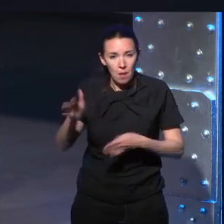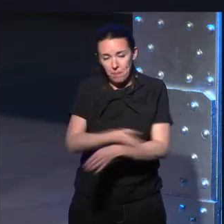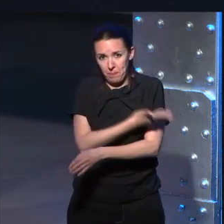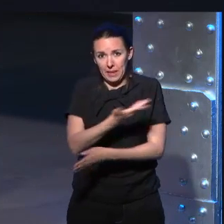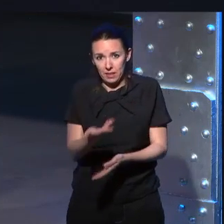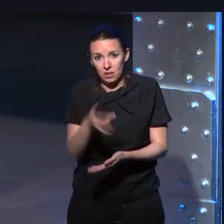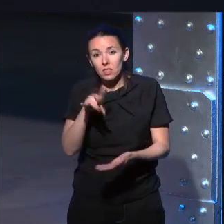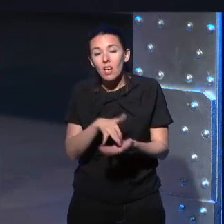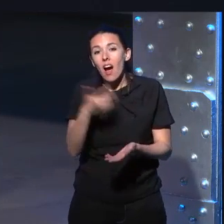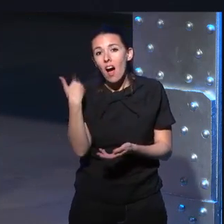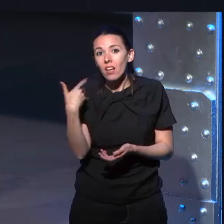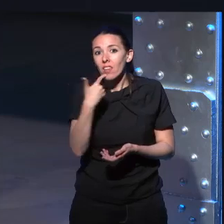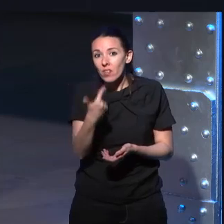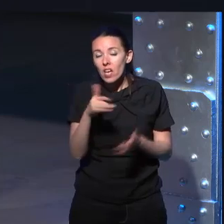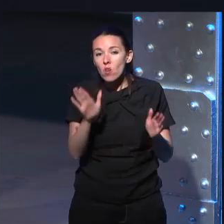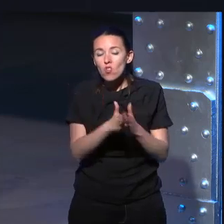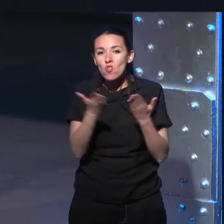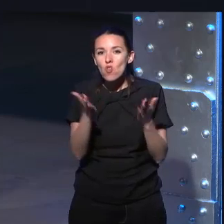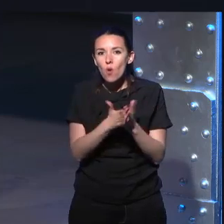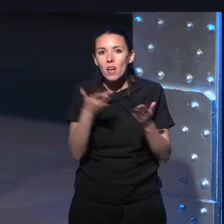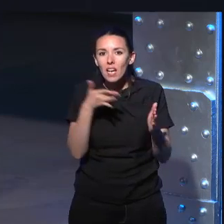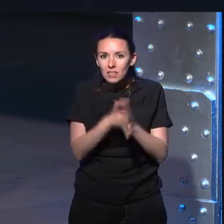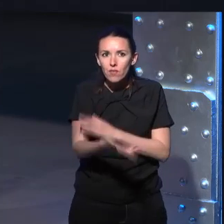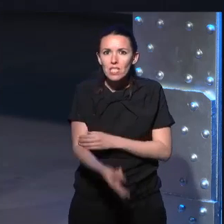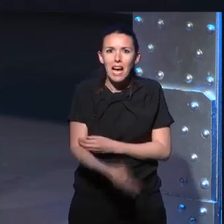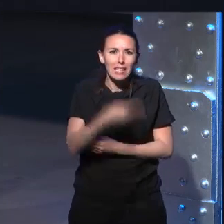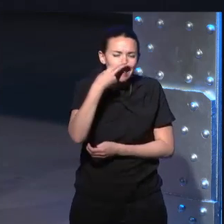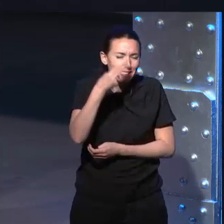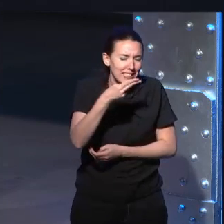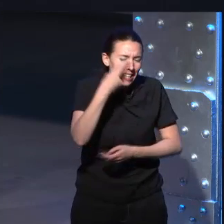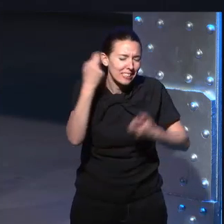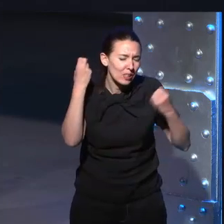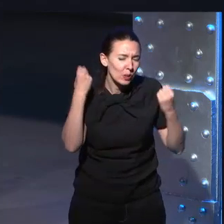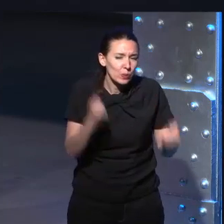ese sentido la novela es ultra interesante y ultra